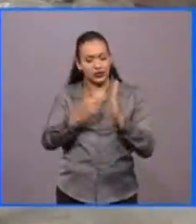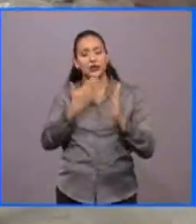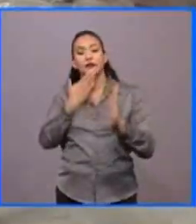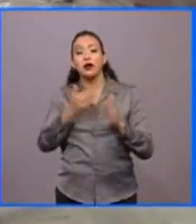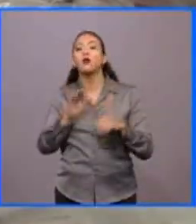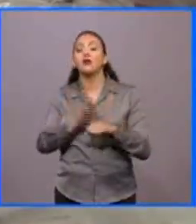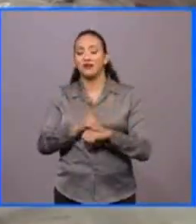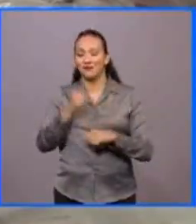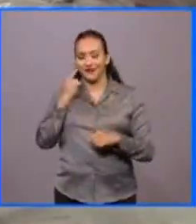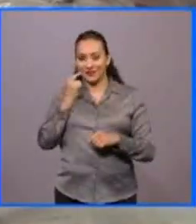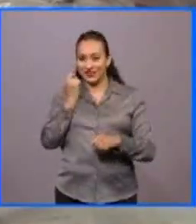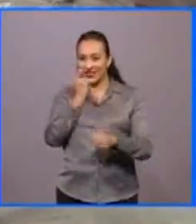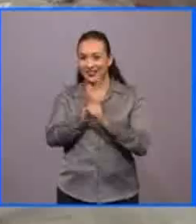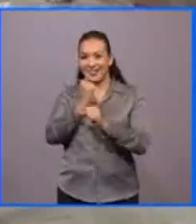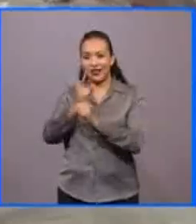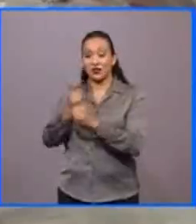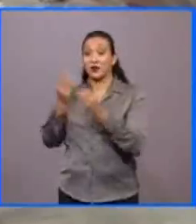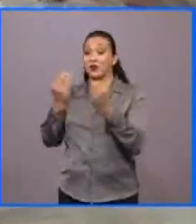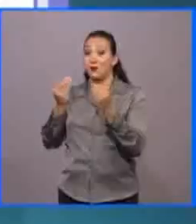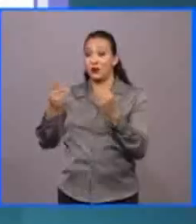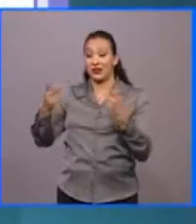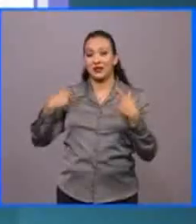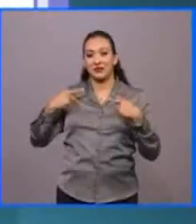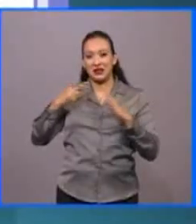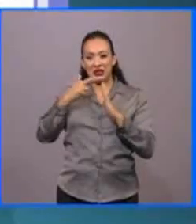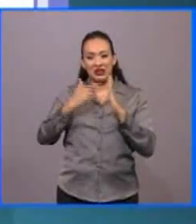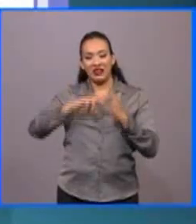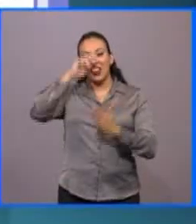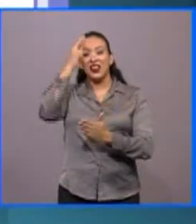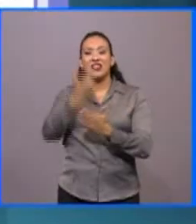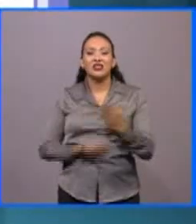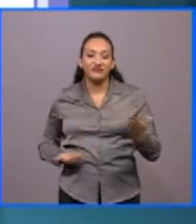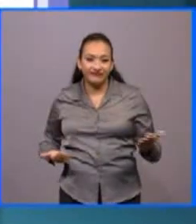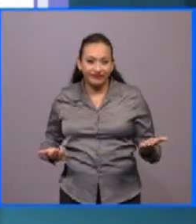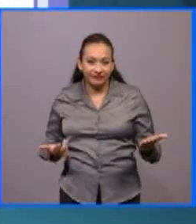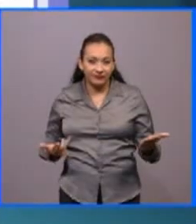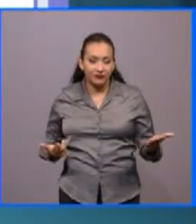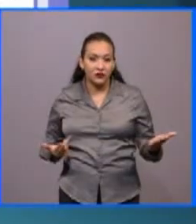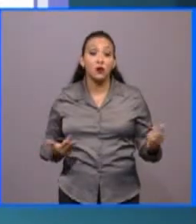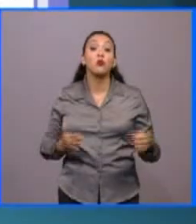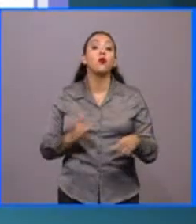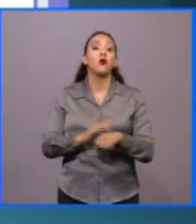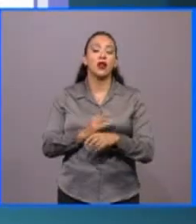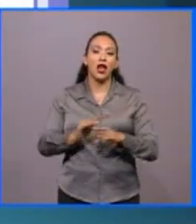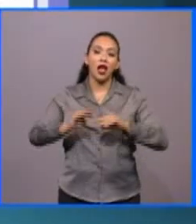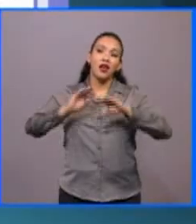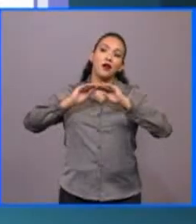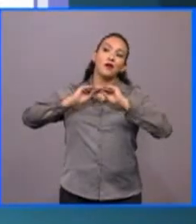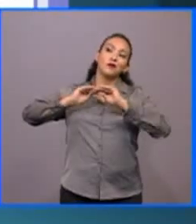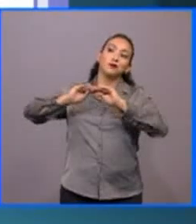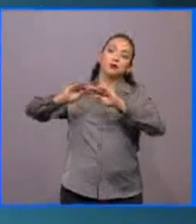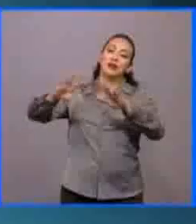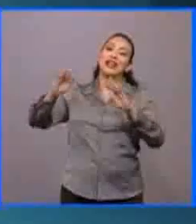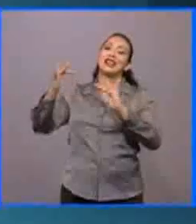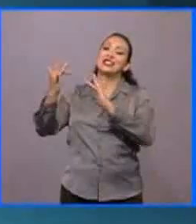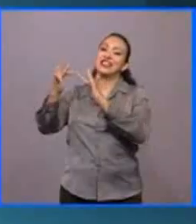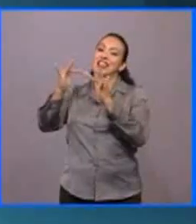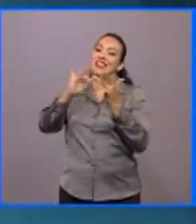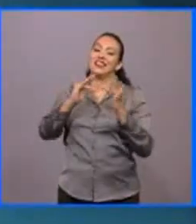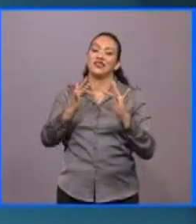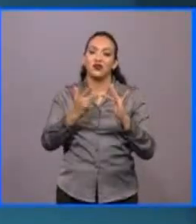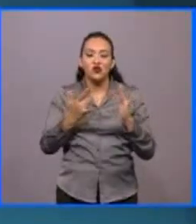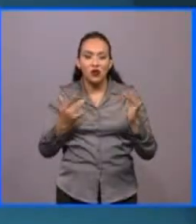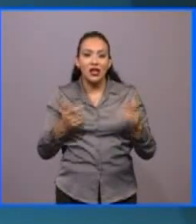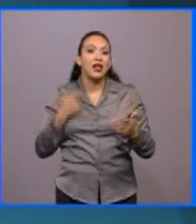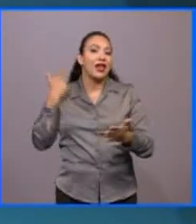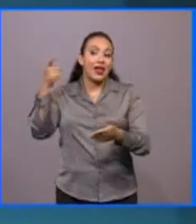ha detectado que muchos han incumplido con las reglas, sobre todo potenciando su alcance en perfiles de redes sociales mediante